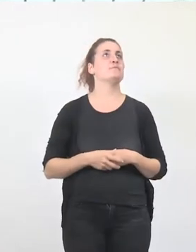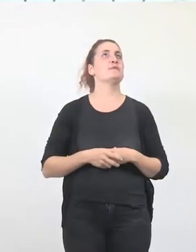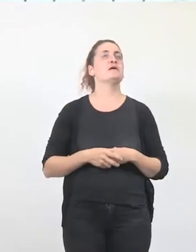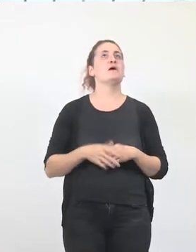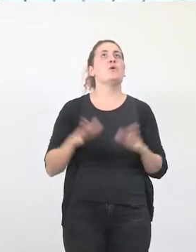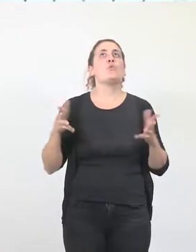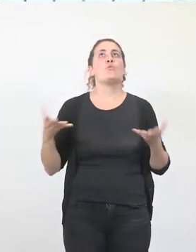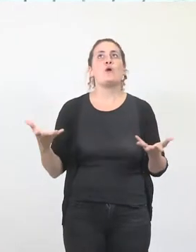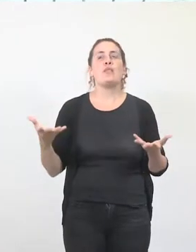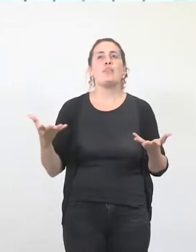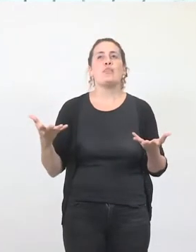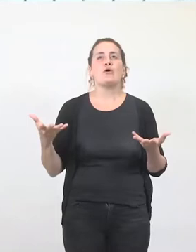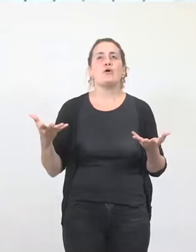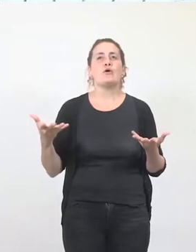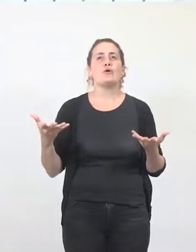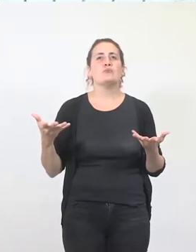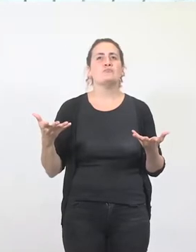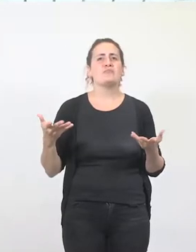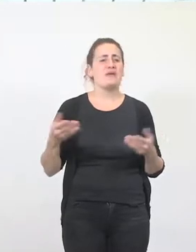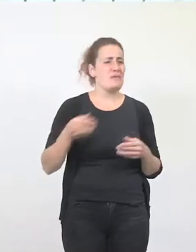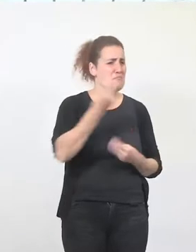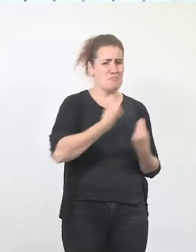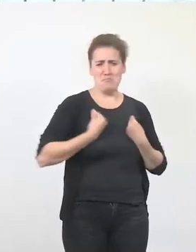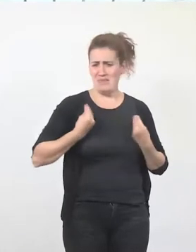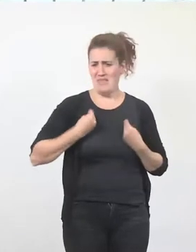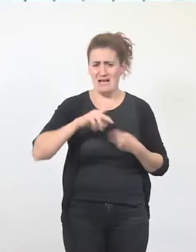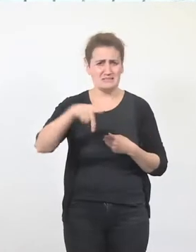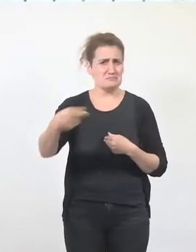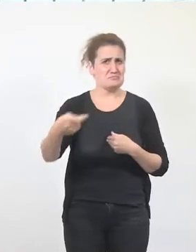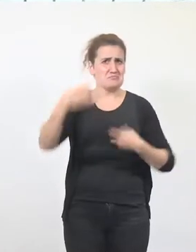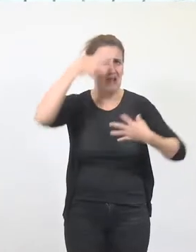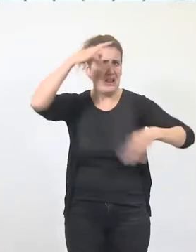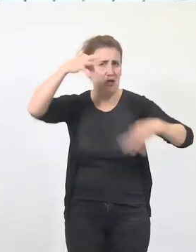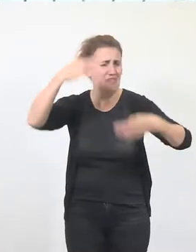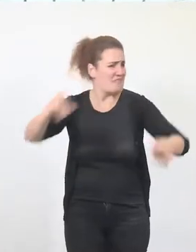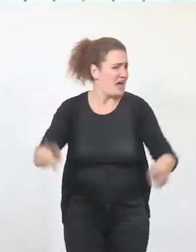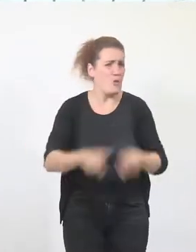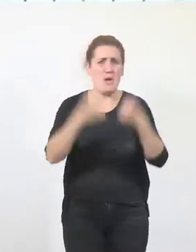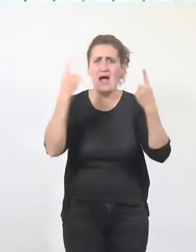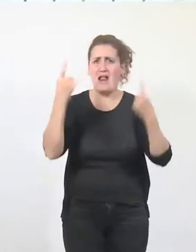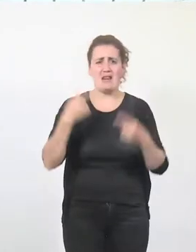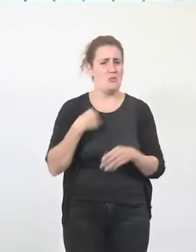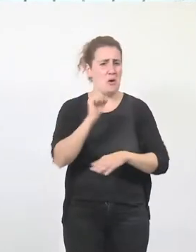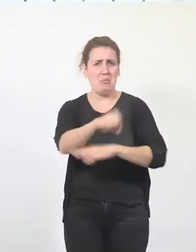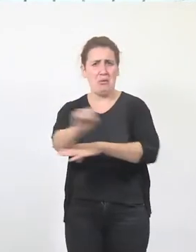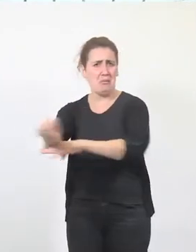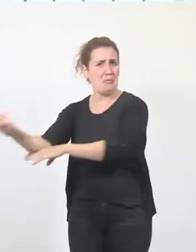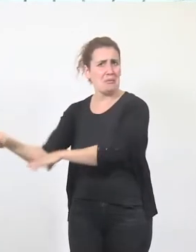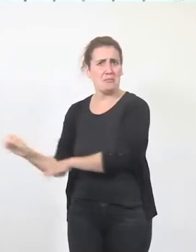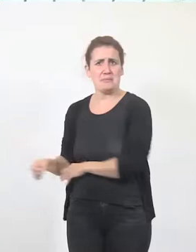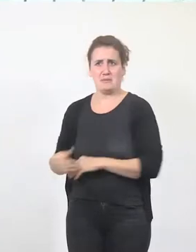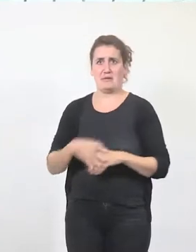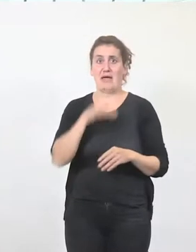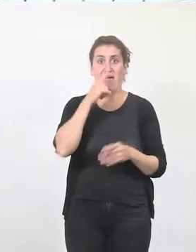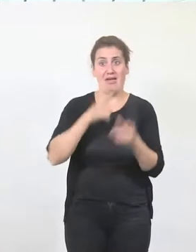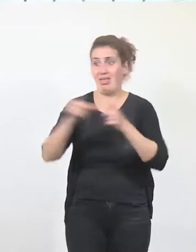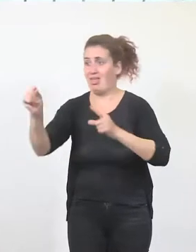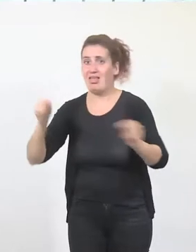cuando se sacrifica por las vidas de personas inocentes que no sabían dónde tenían que